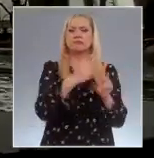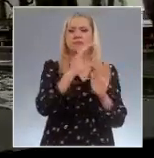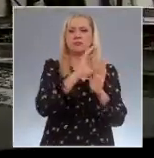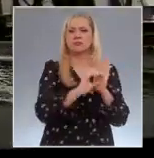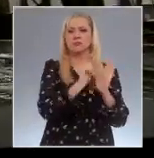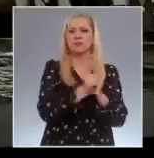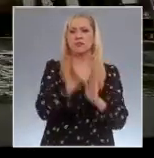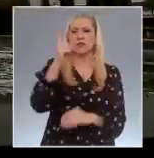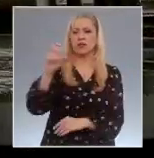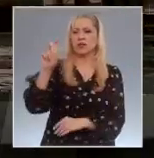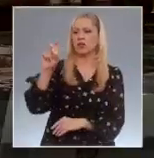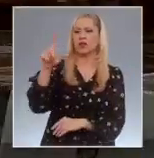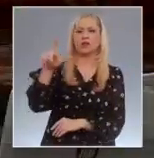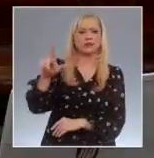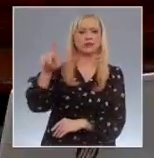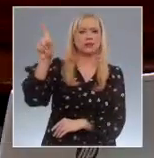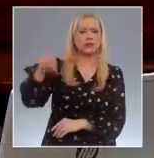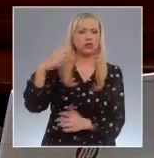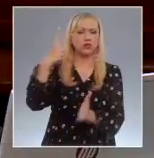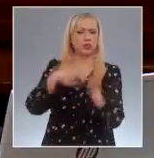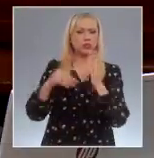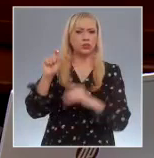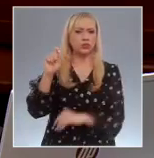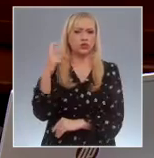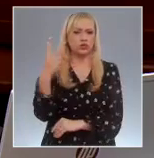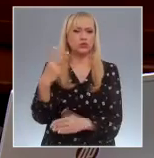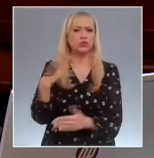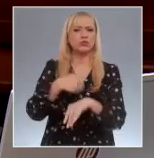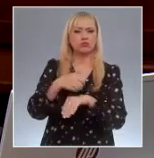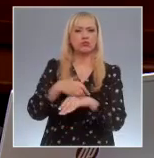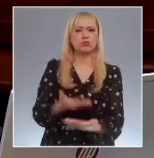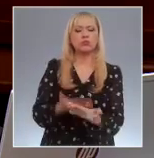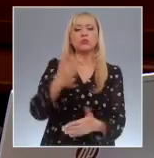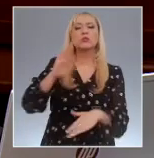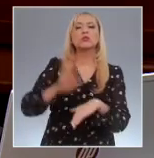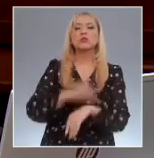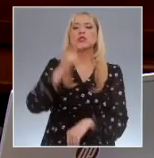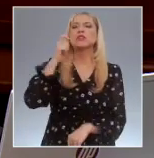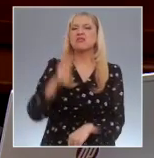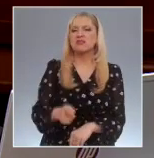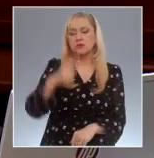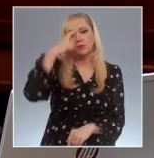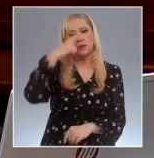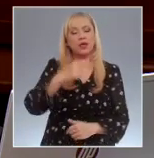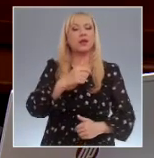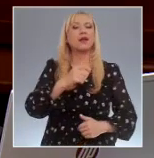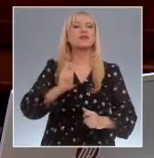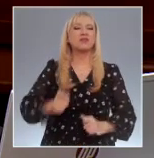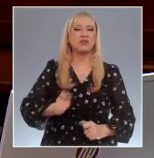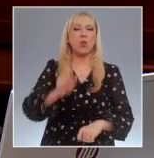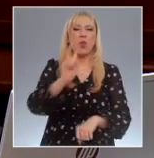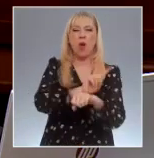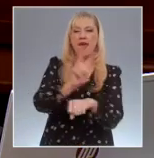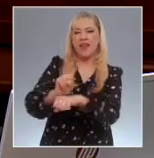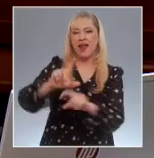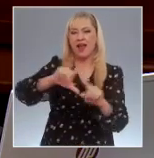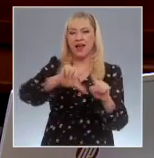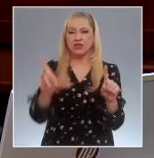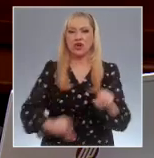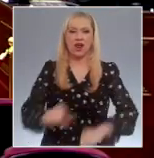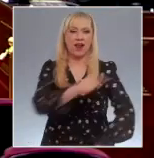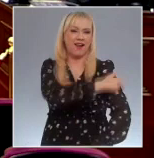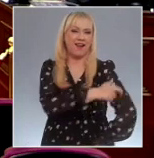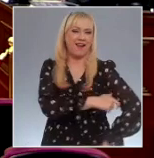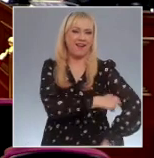137/2022, en la que invalidó las reformas que trasladaban el control operativo de la Guardia Nacional a la Secretaría de la Defensa Nacional,